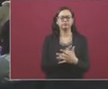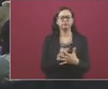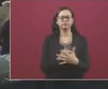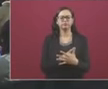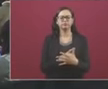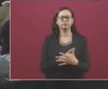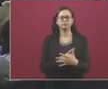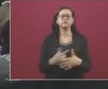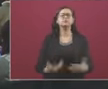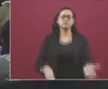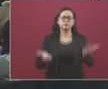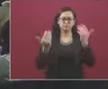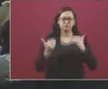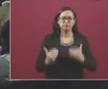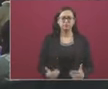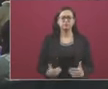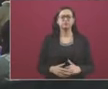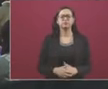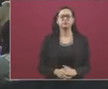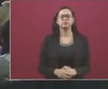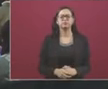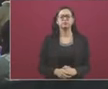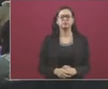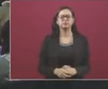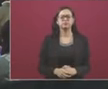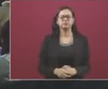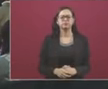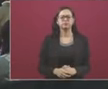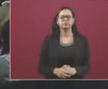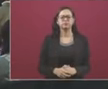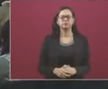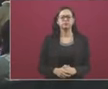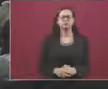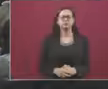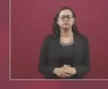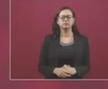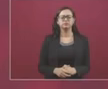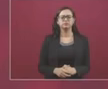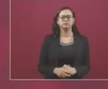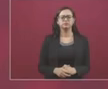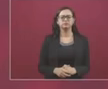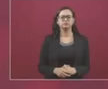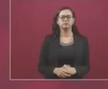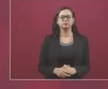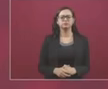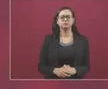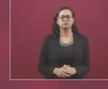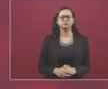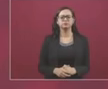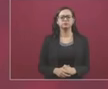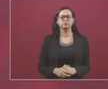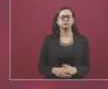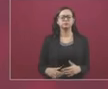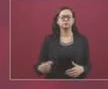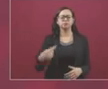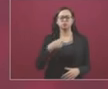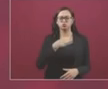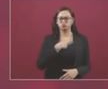consecuencia reafirmo que no soy partidario no